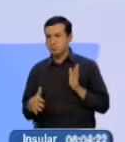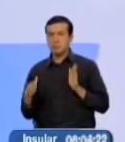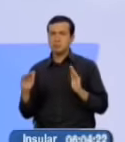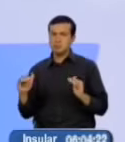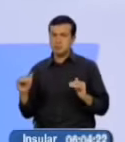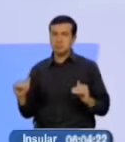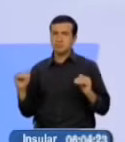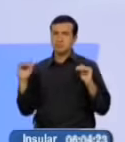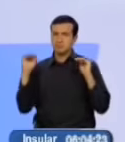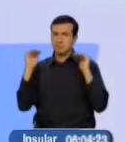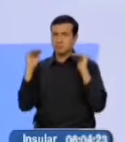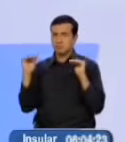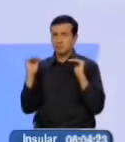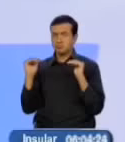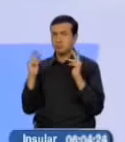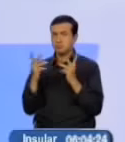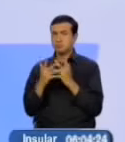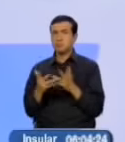muy importante